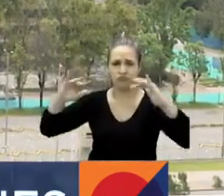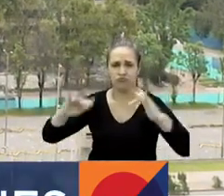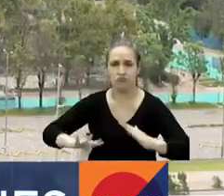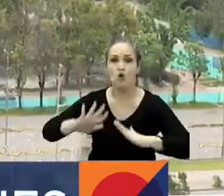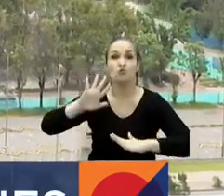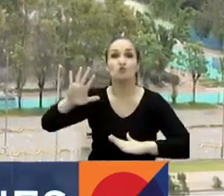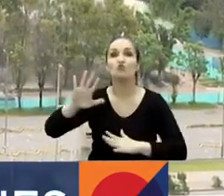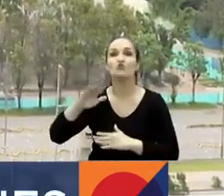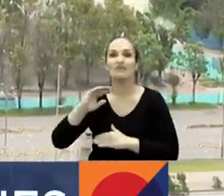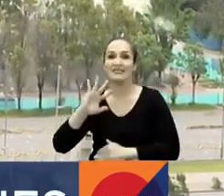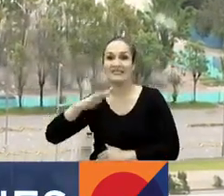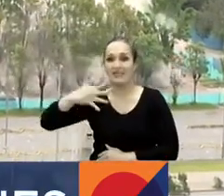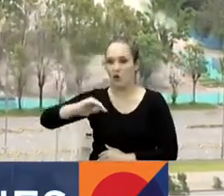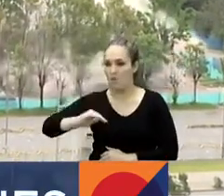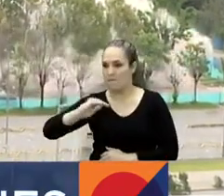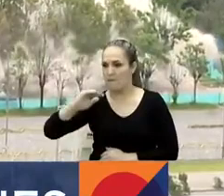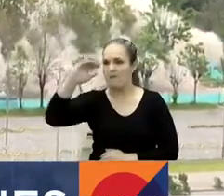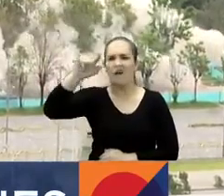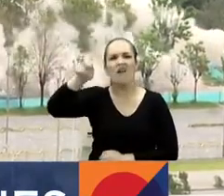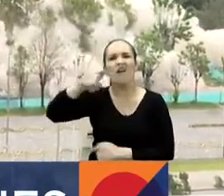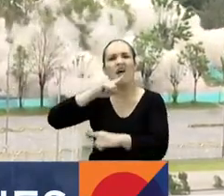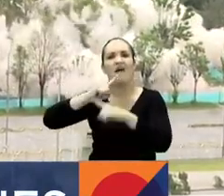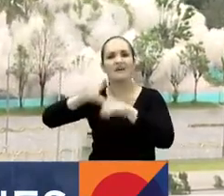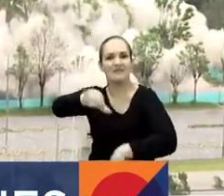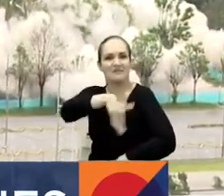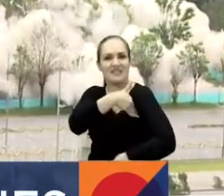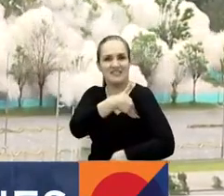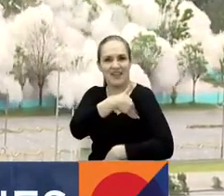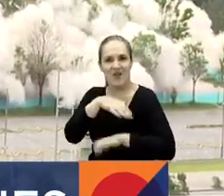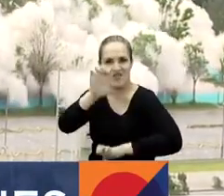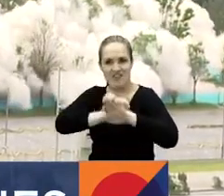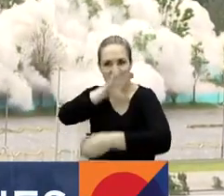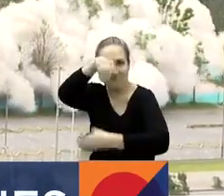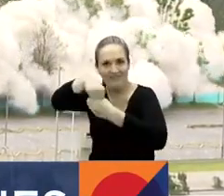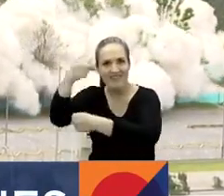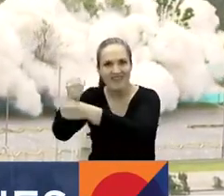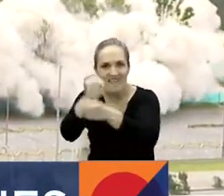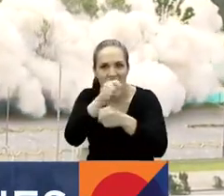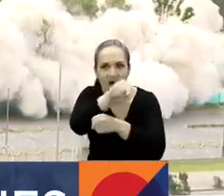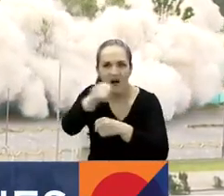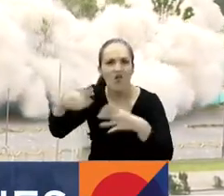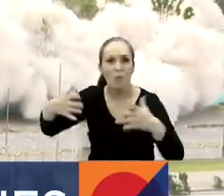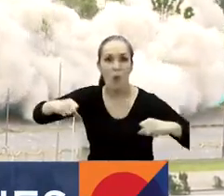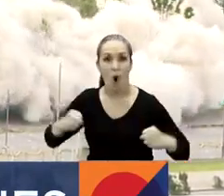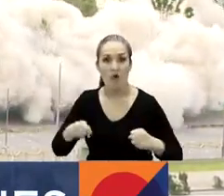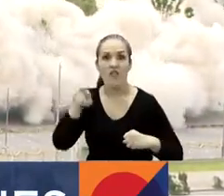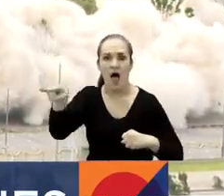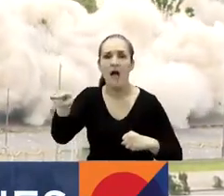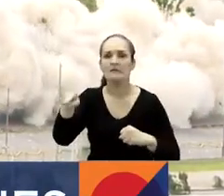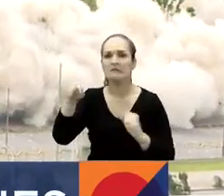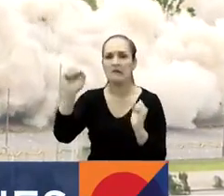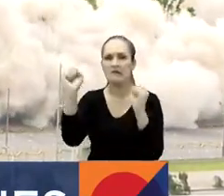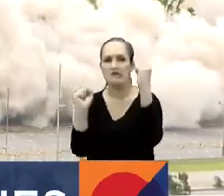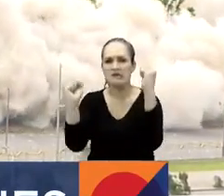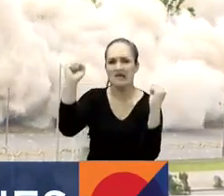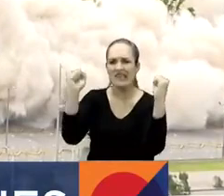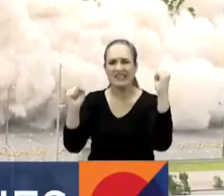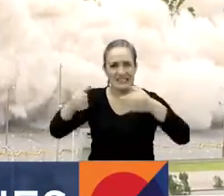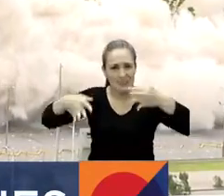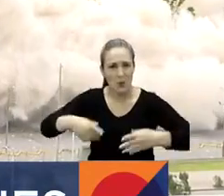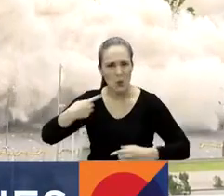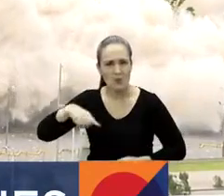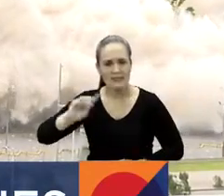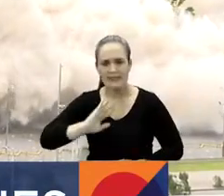en donde funcionaba el Ministerio de Defensa en Bogotá. La estructura presentaba fallas y no era segura para los